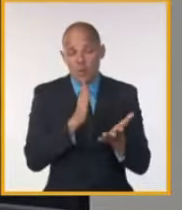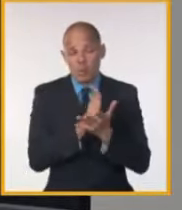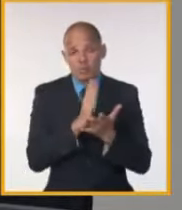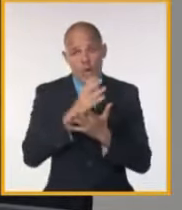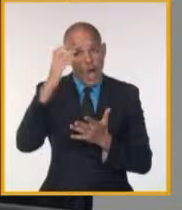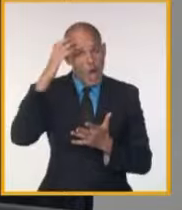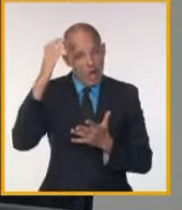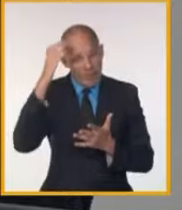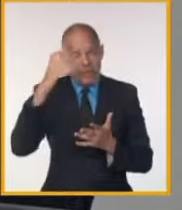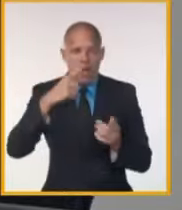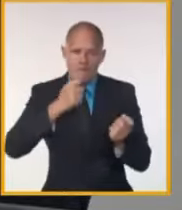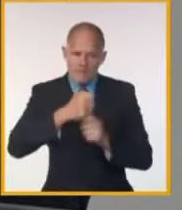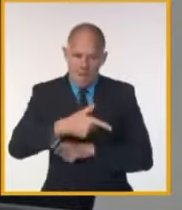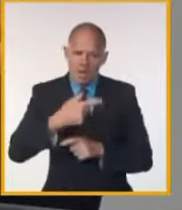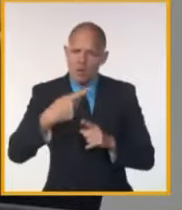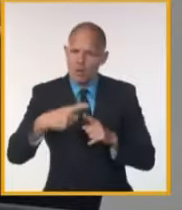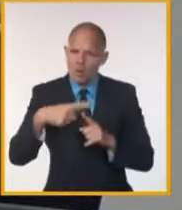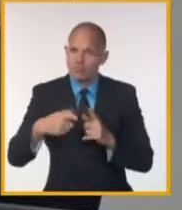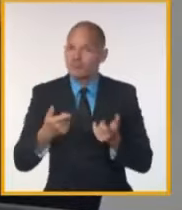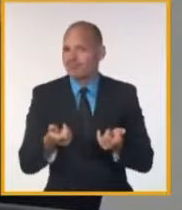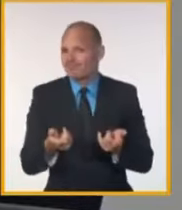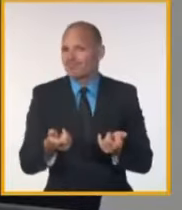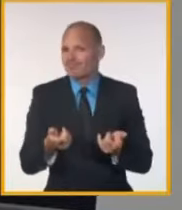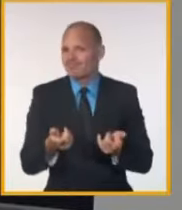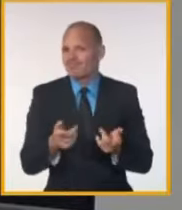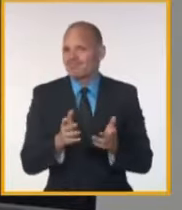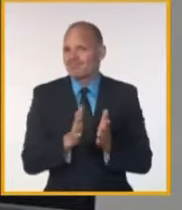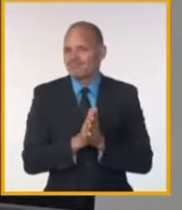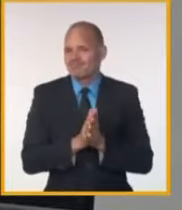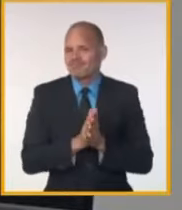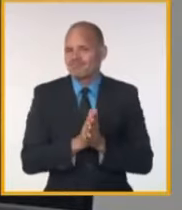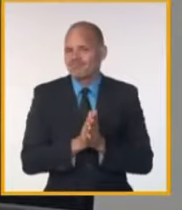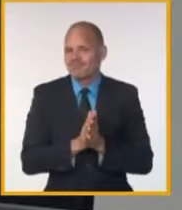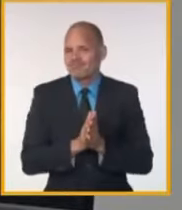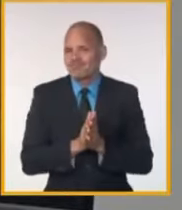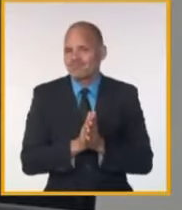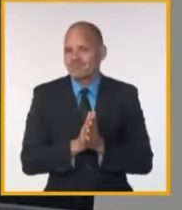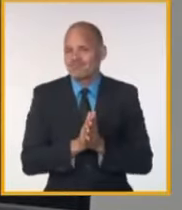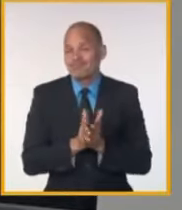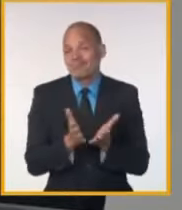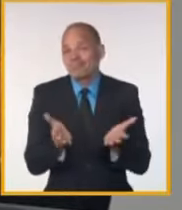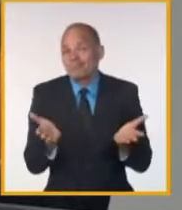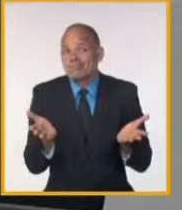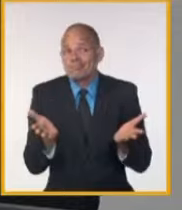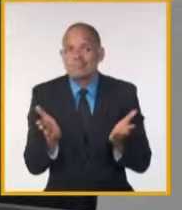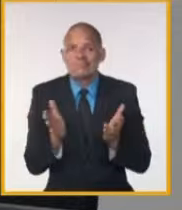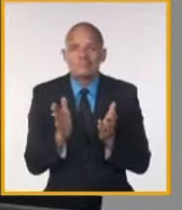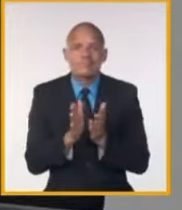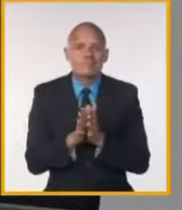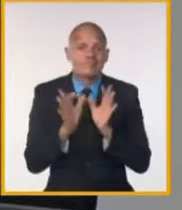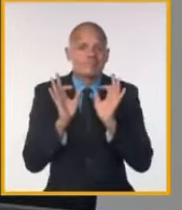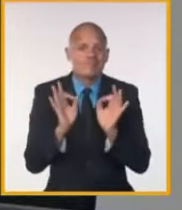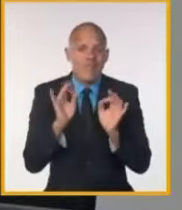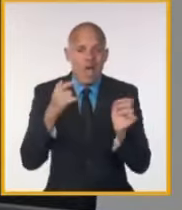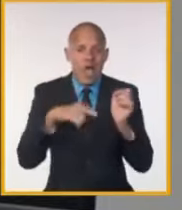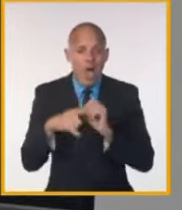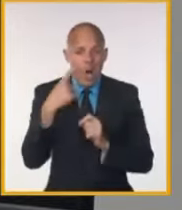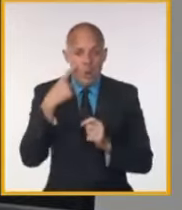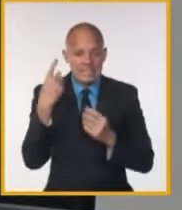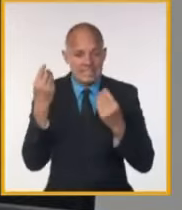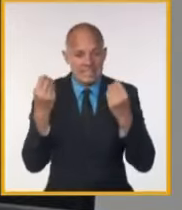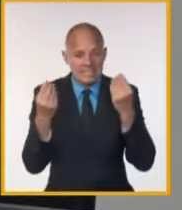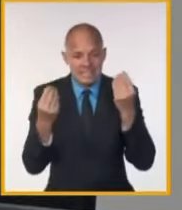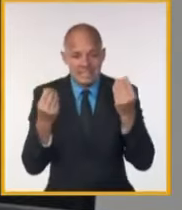muchachos van a la escuela y la universidad Entonces estamos en una coyuntura como